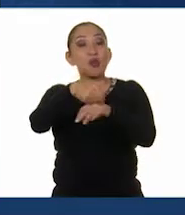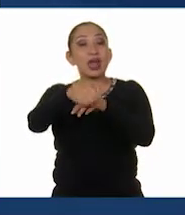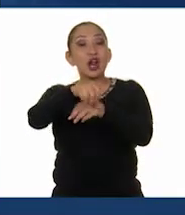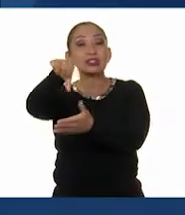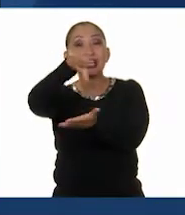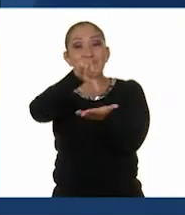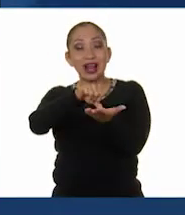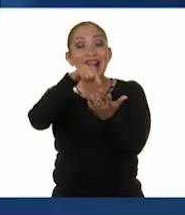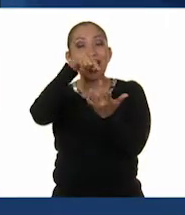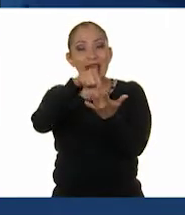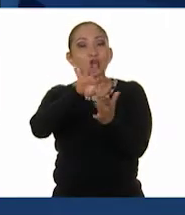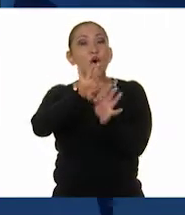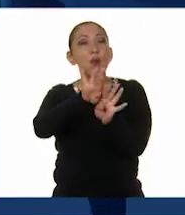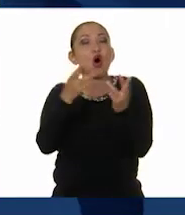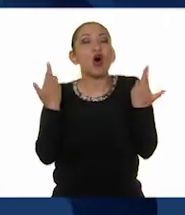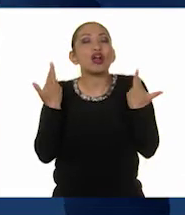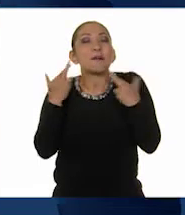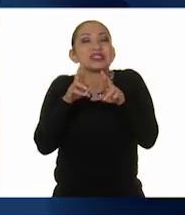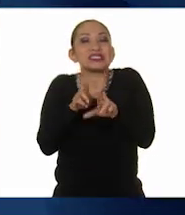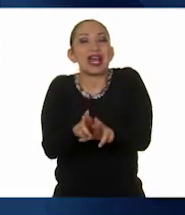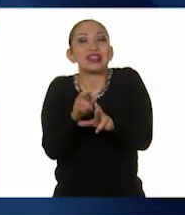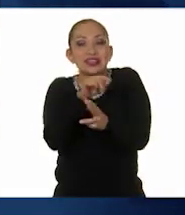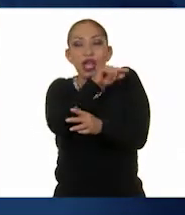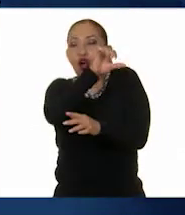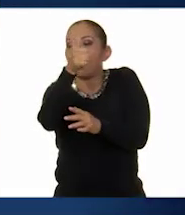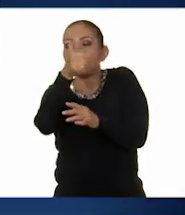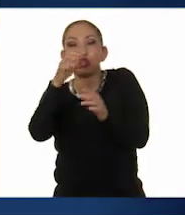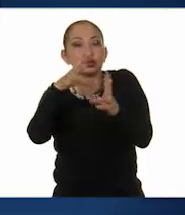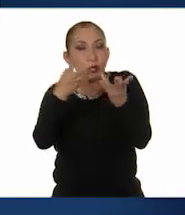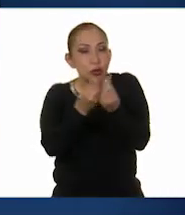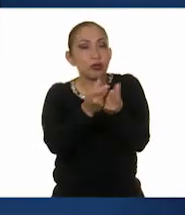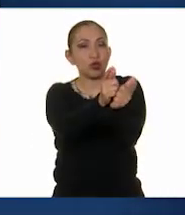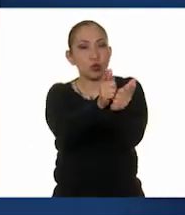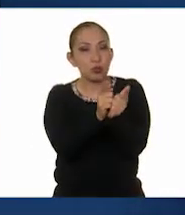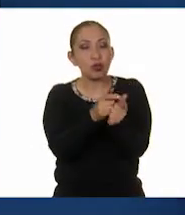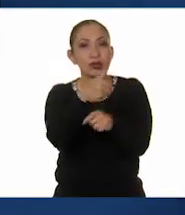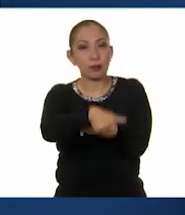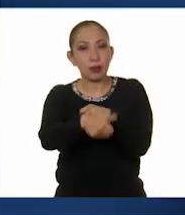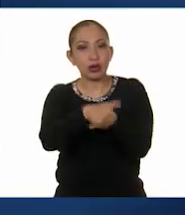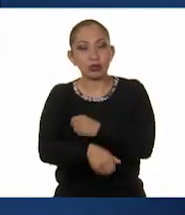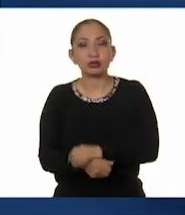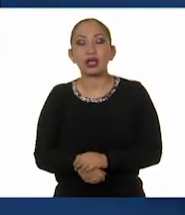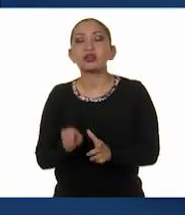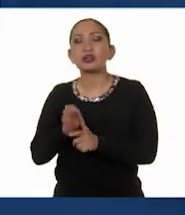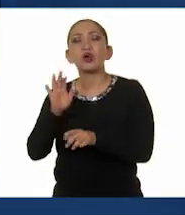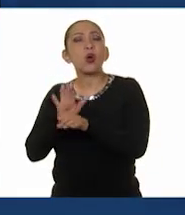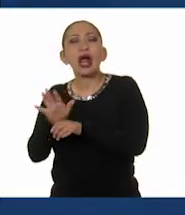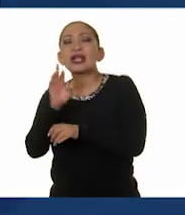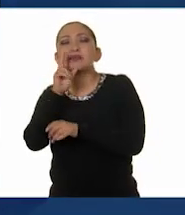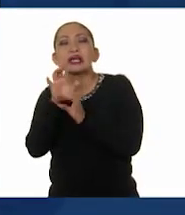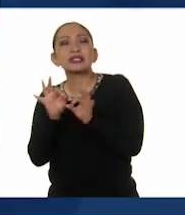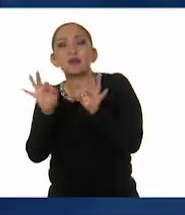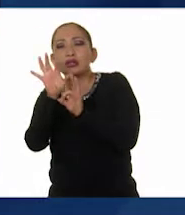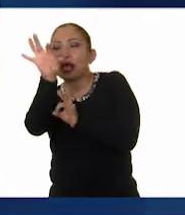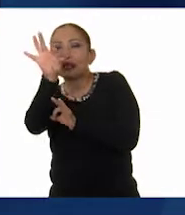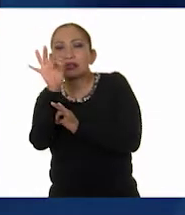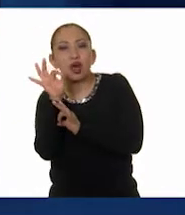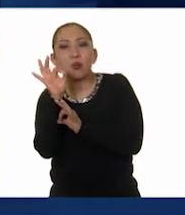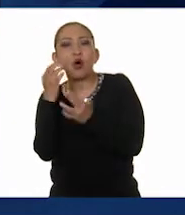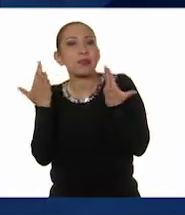es representante de un conjunto de datos. ¿Y cómo podemos saber cuál es el más representativo, maestra?